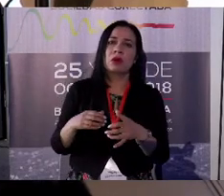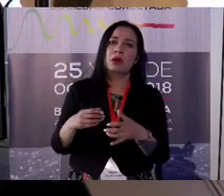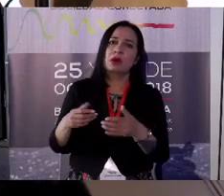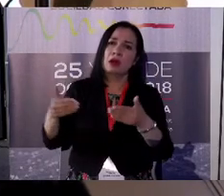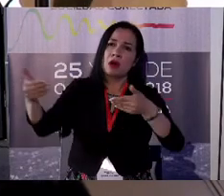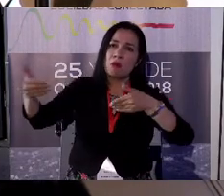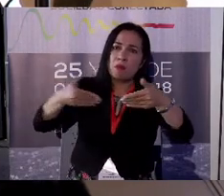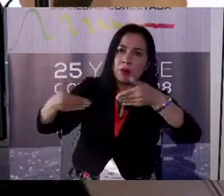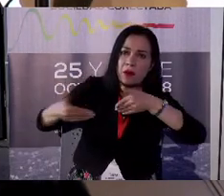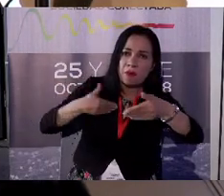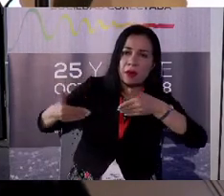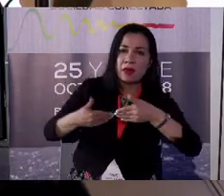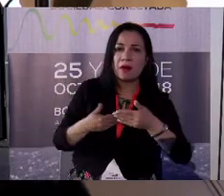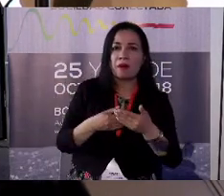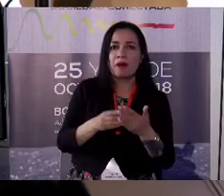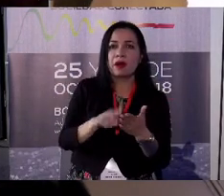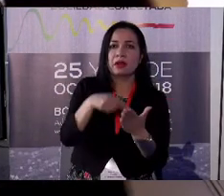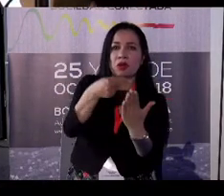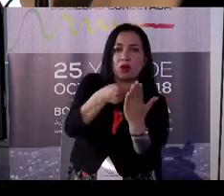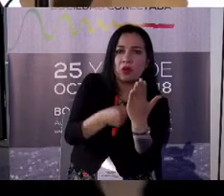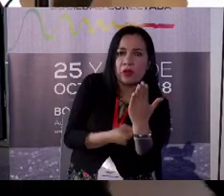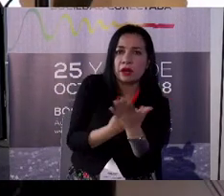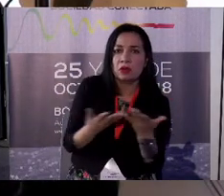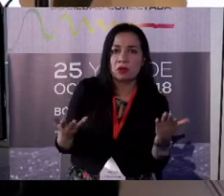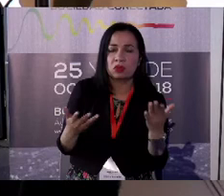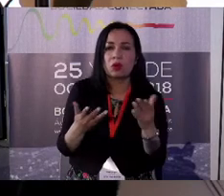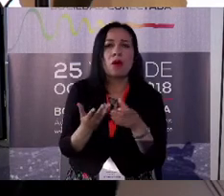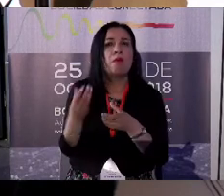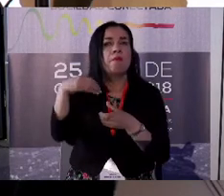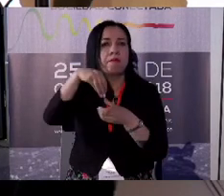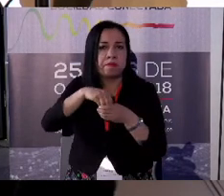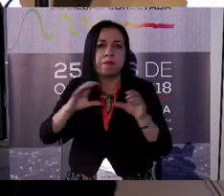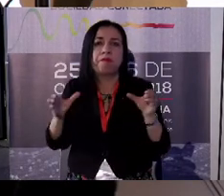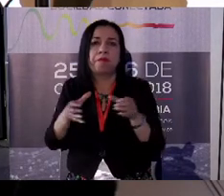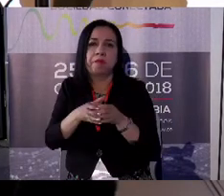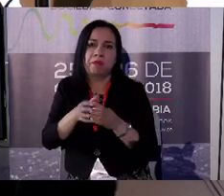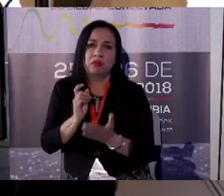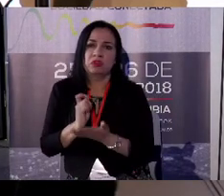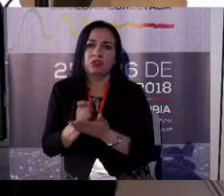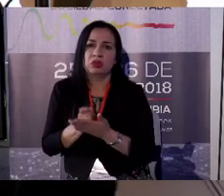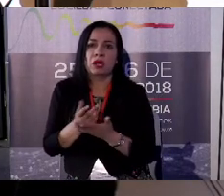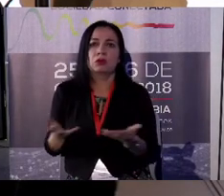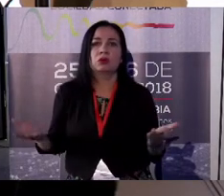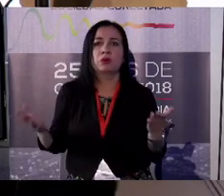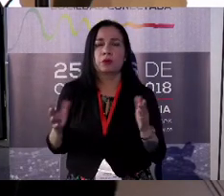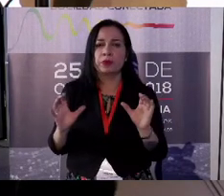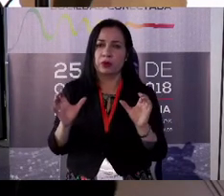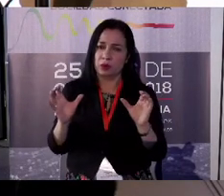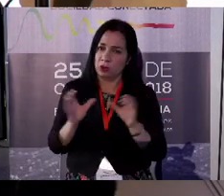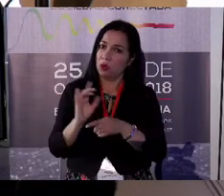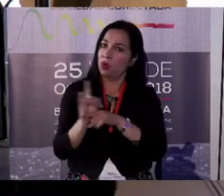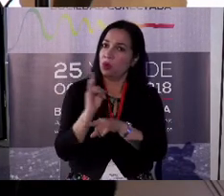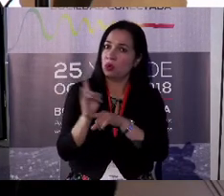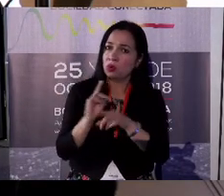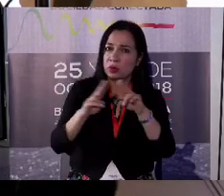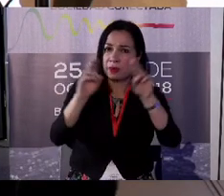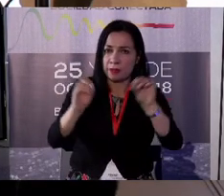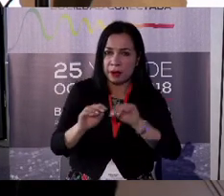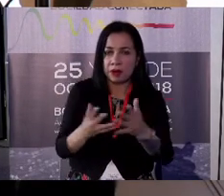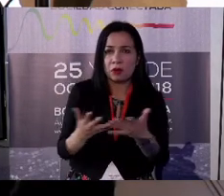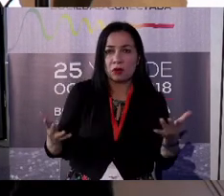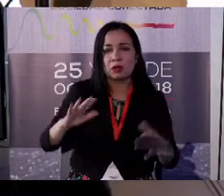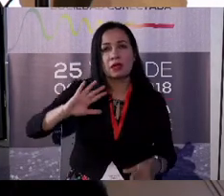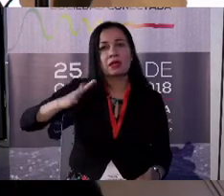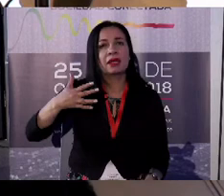proveedores de contenido, son miembros de la GSMA como miembros asociados. Entendemos que el uso principal de Internet de las Cosas y de 5G va a